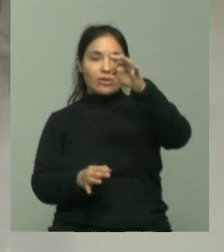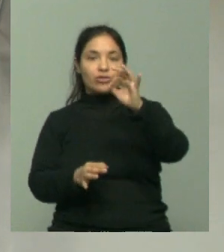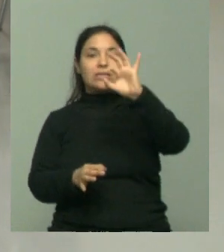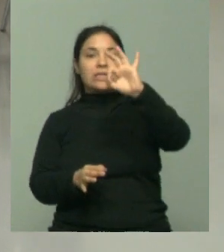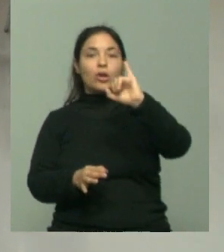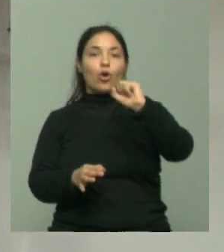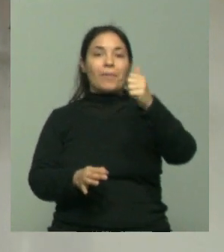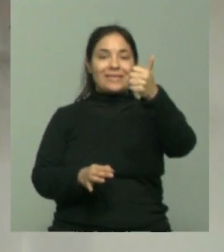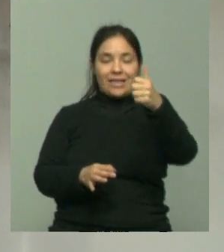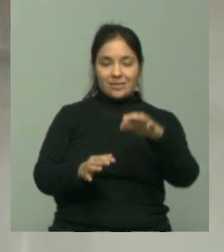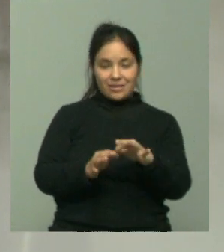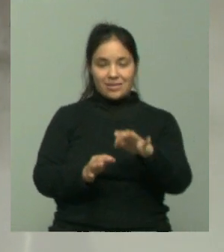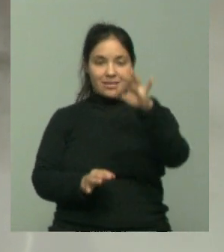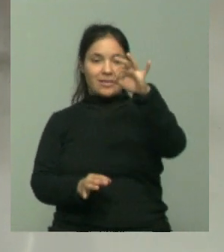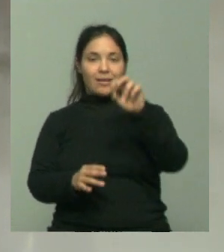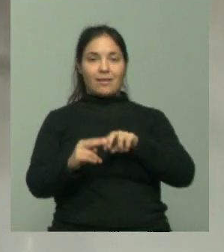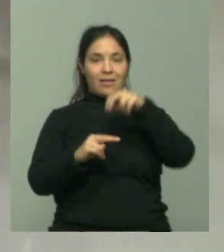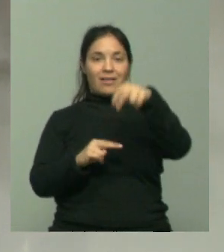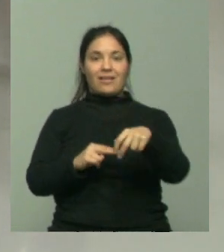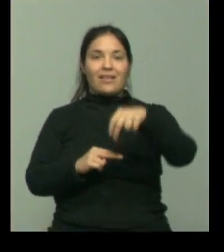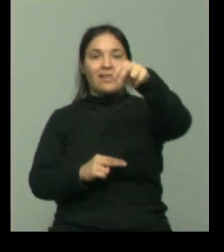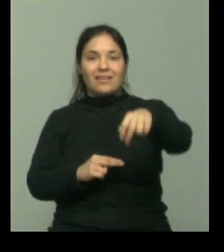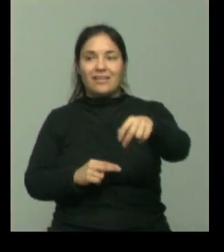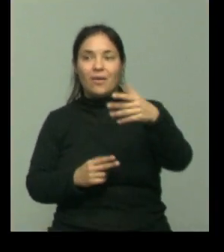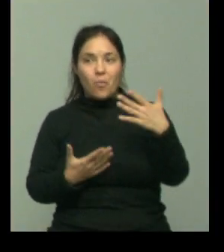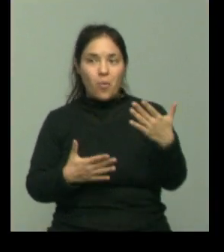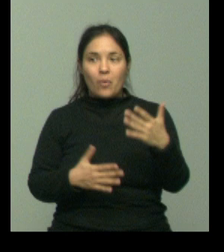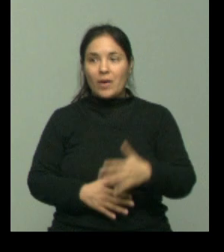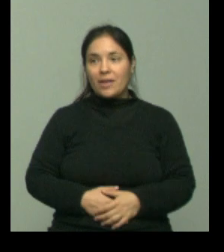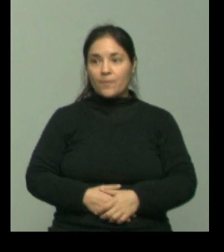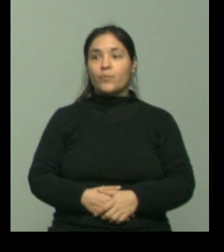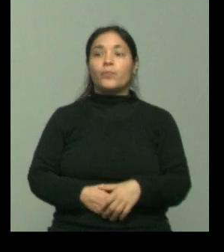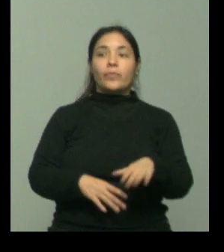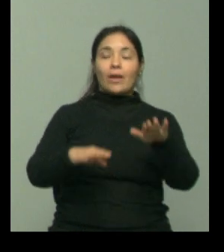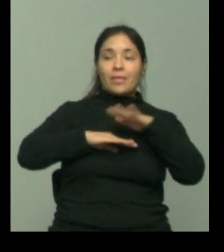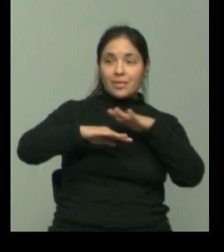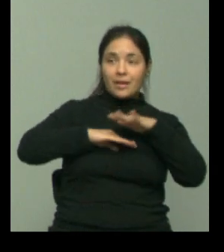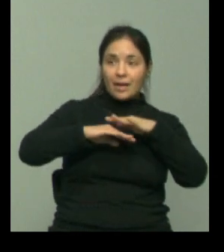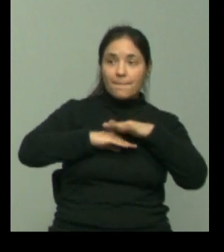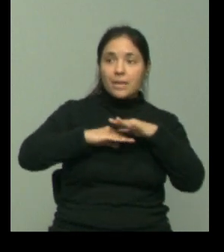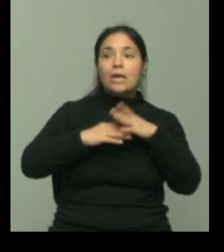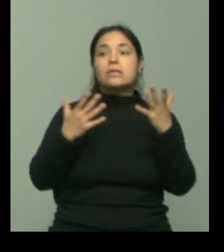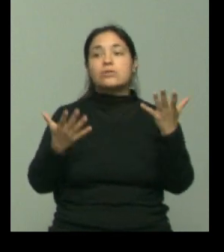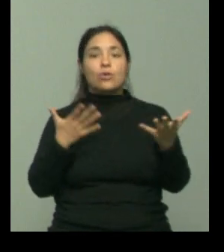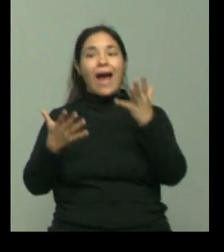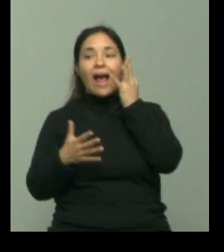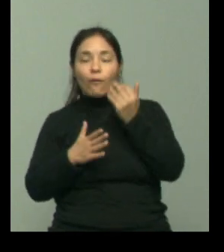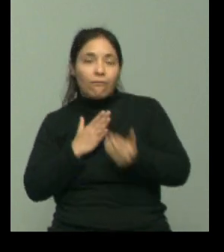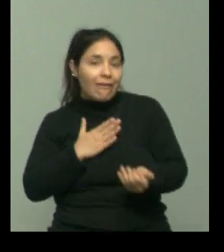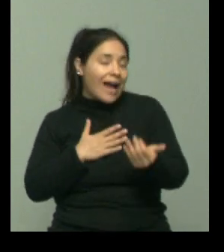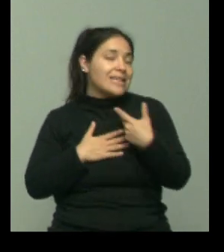poquito más de un metro. Y es todo un digo, más allá del entrenamiento, todo es como decís vos, puede ser una mínima falla, una